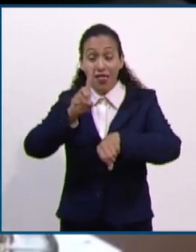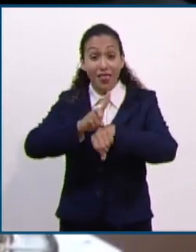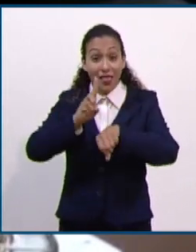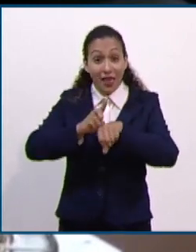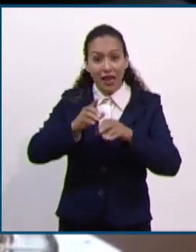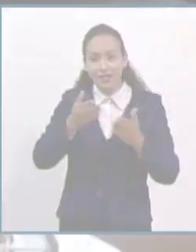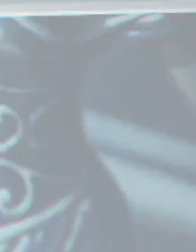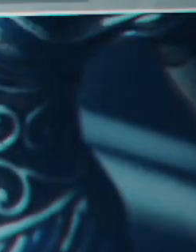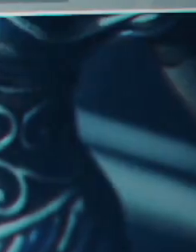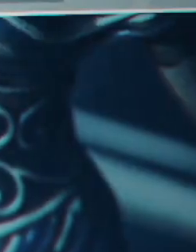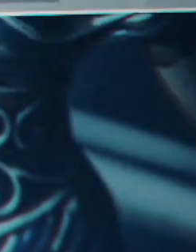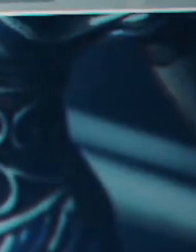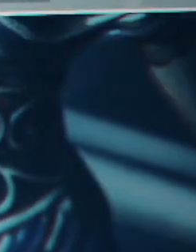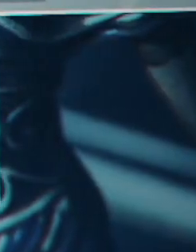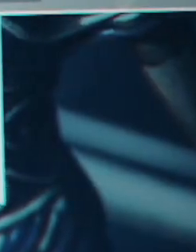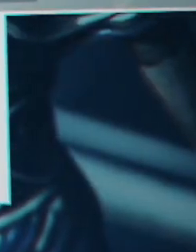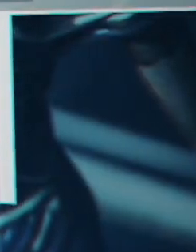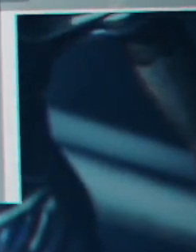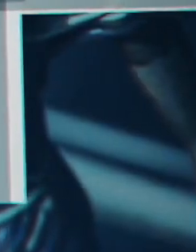hábiles.